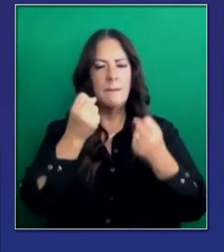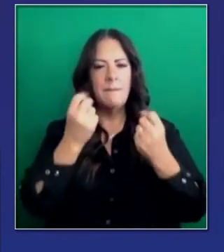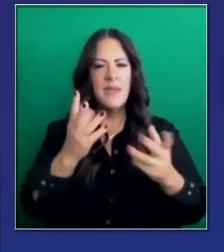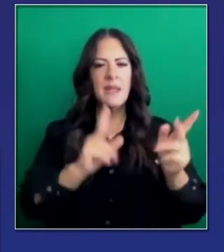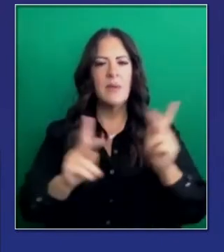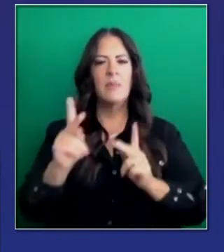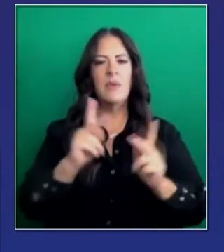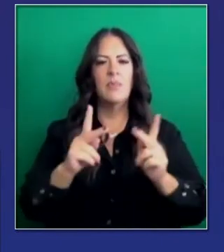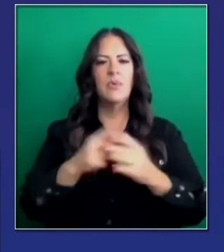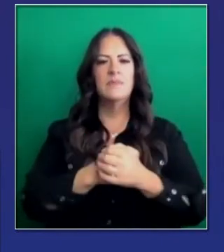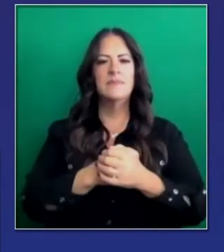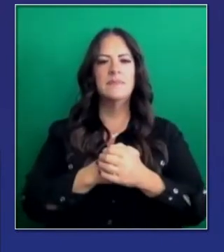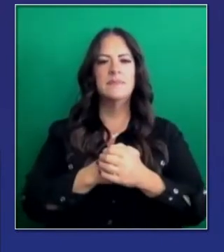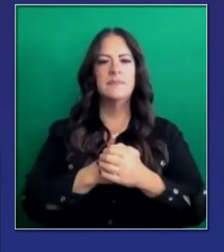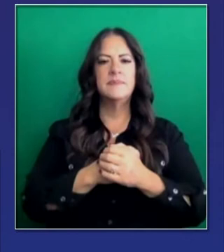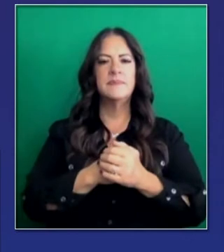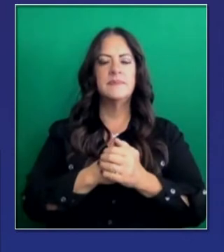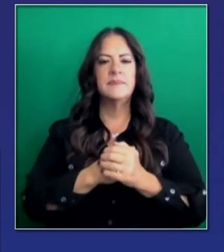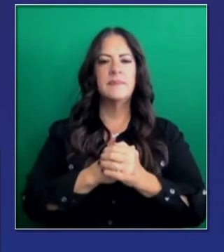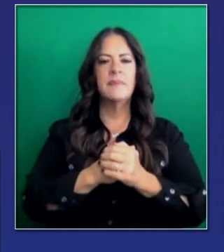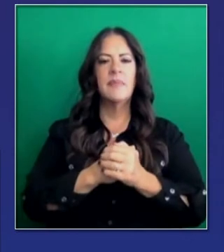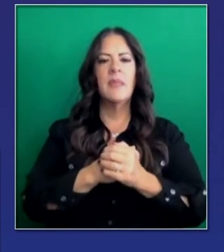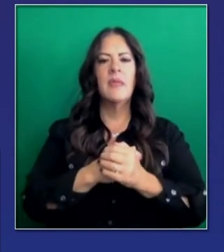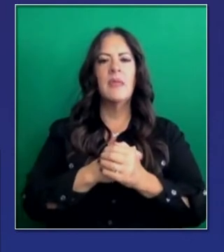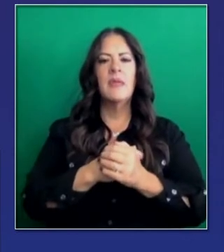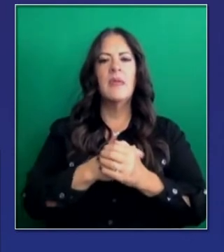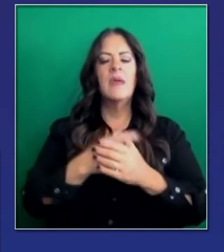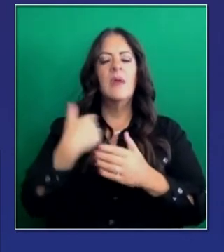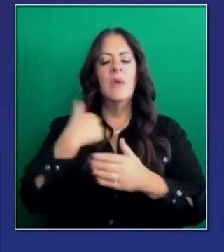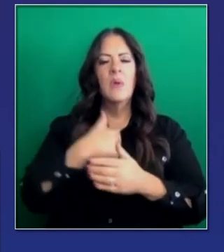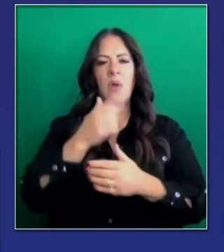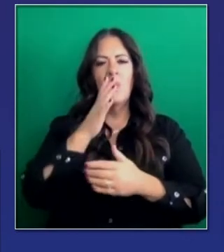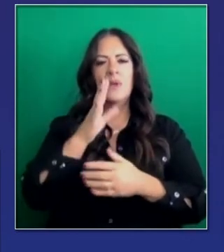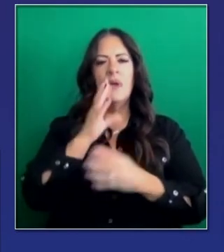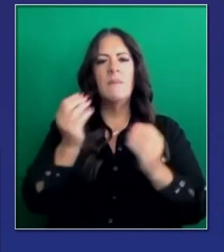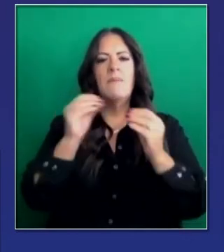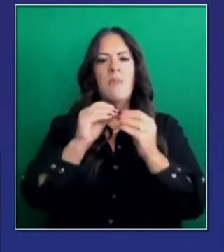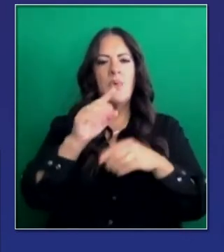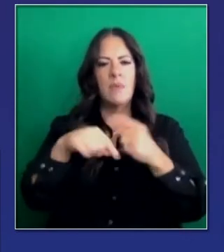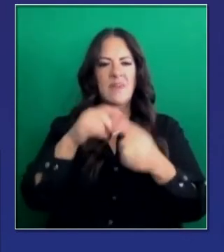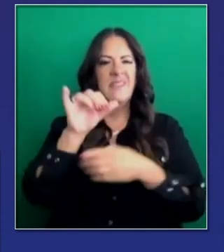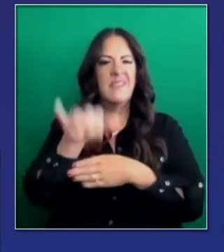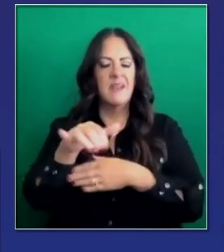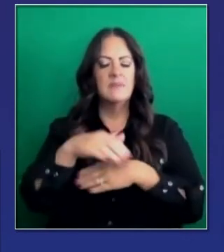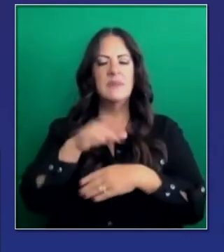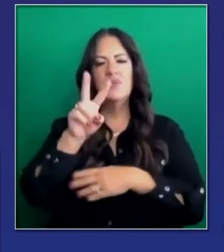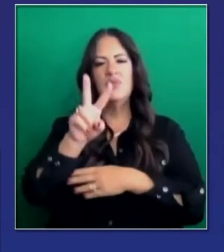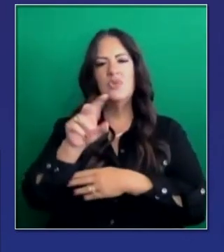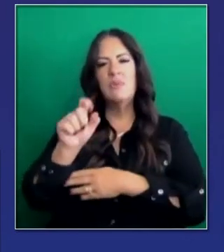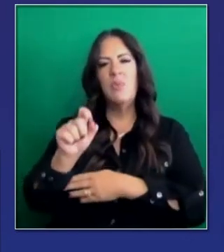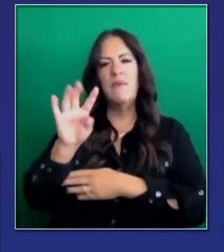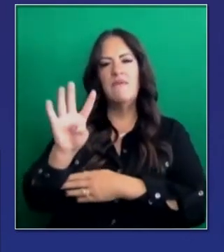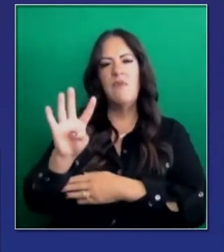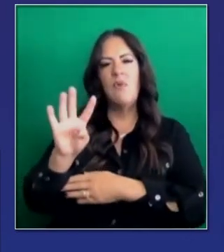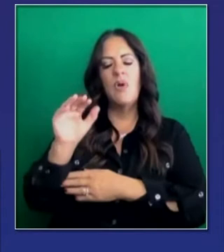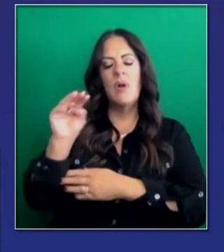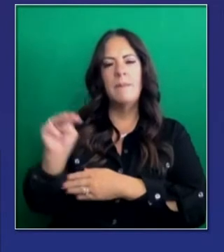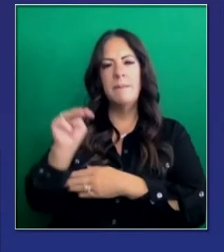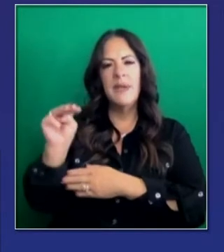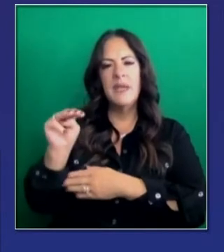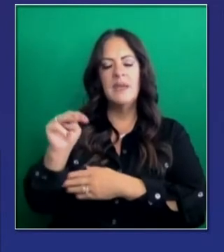civiles la última milla estamos hablando de la última milla no solamente entregarlos y distribuirlos pero para que sean administrados